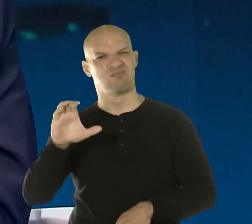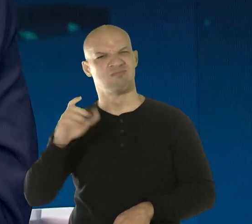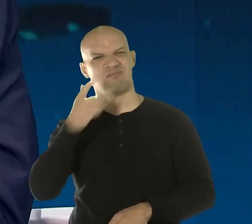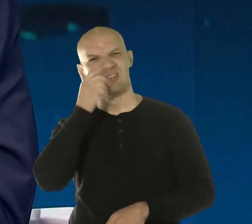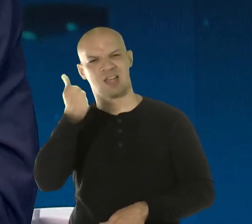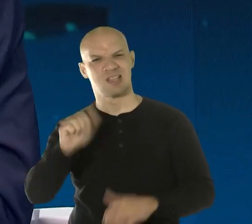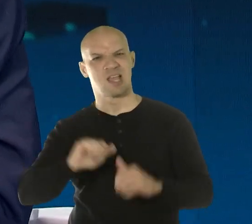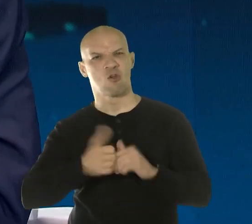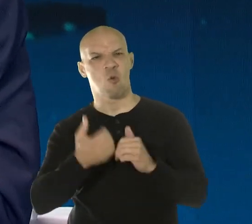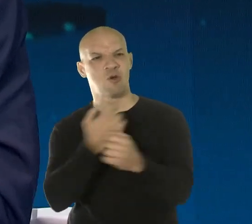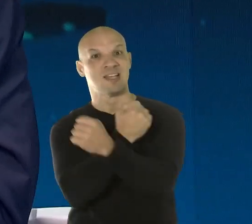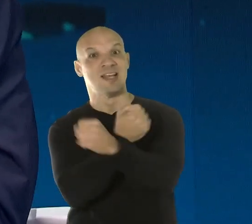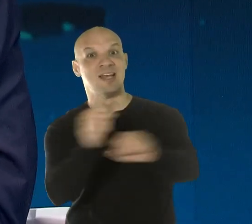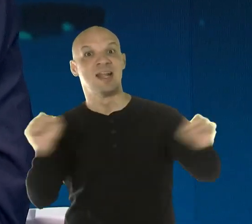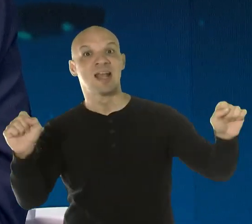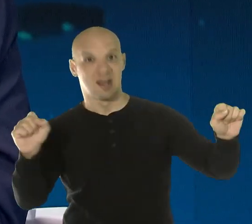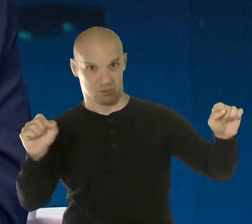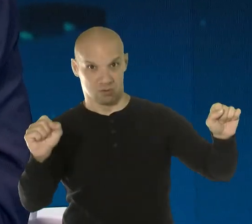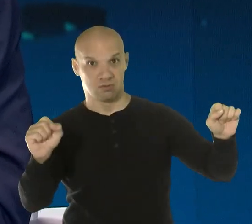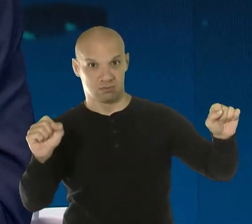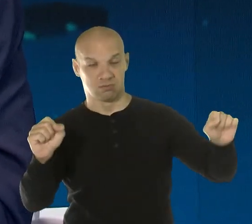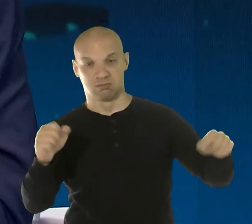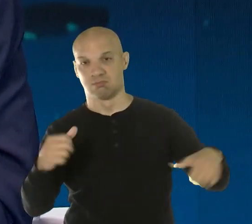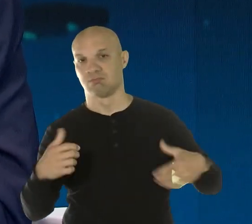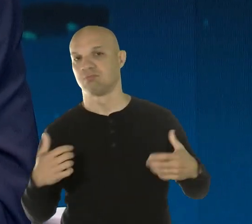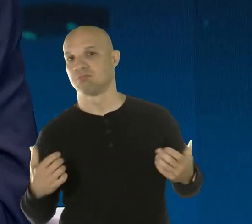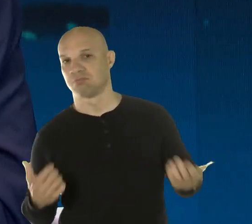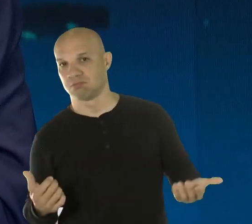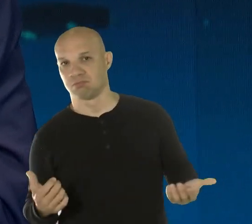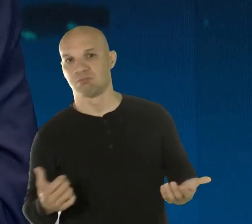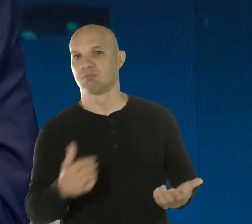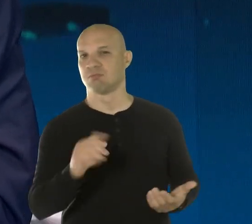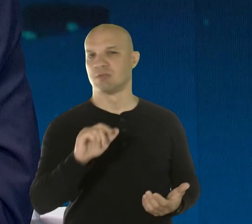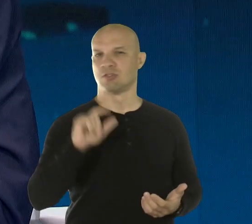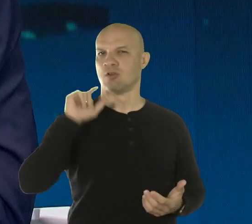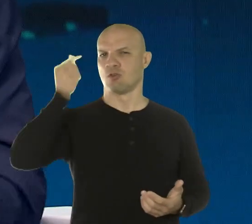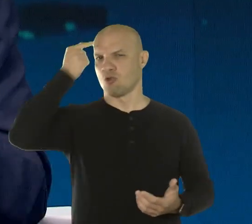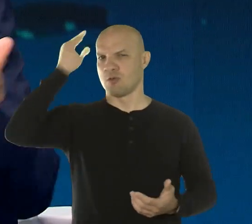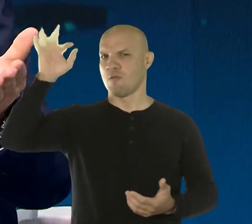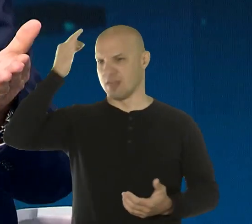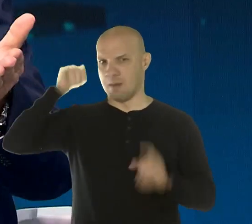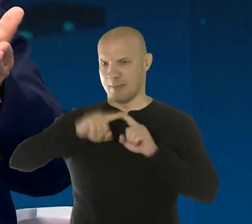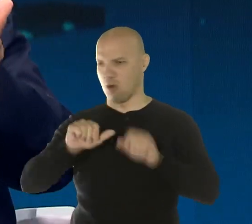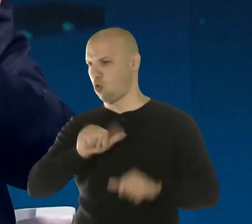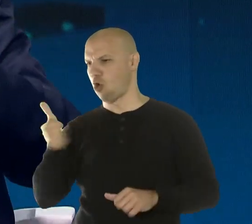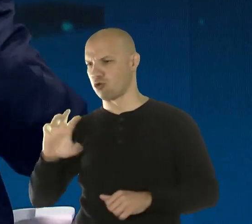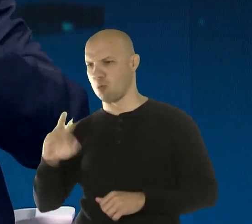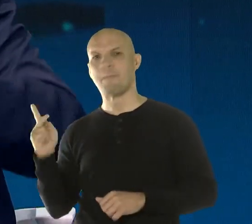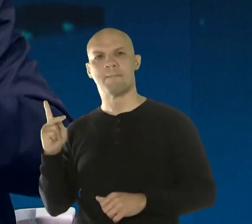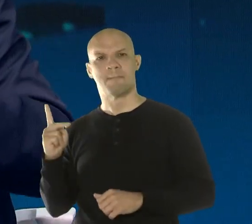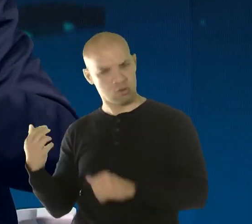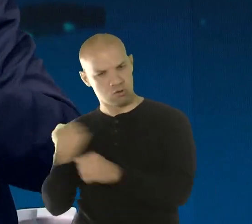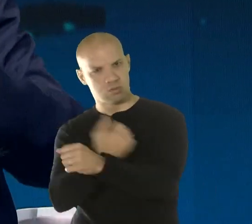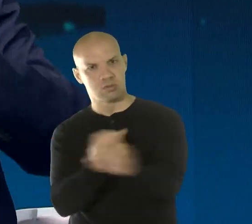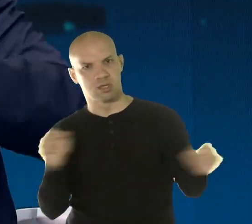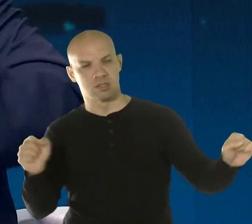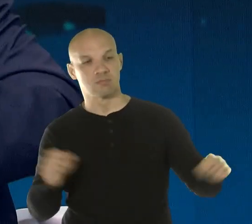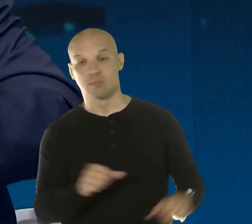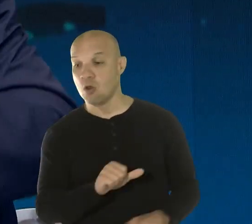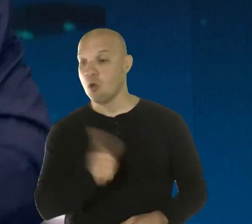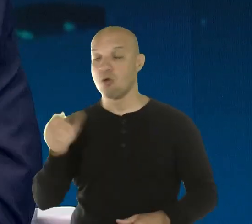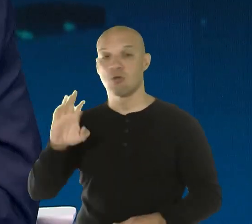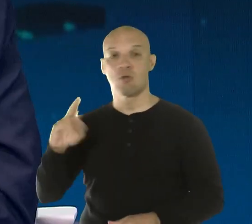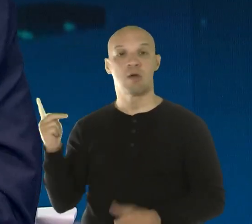que fue interesante, fue la banca que viene a hacerlo, no el gobierno federal. Pero otro banco que inclusive también